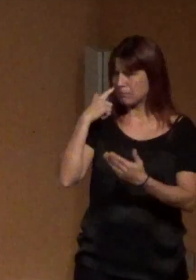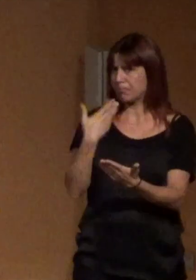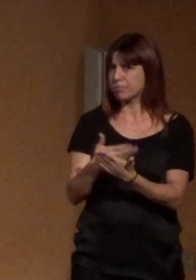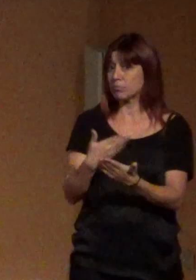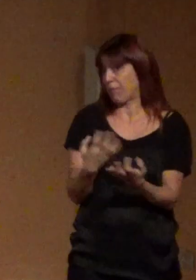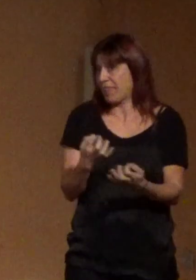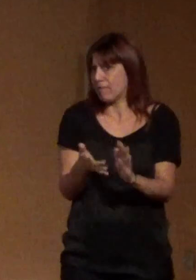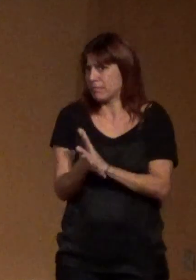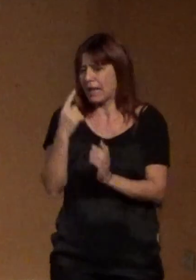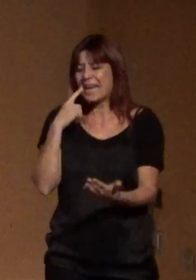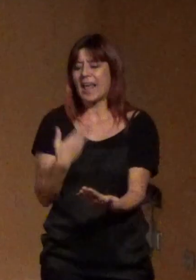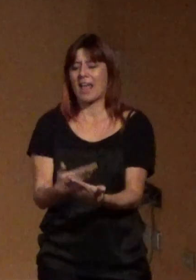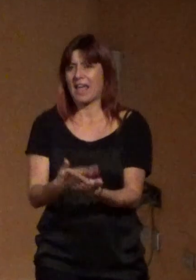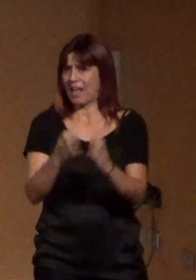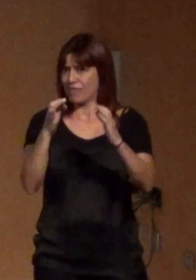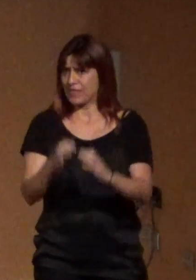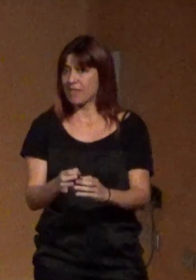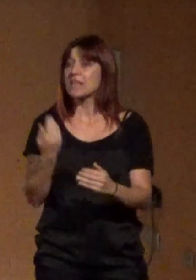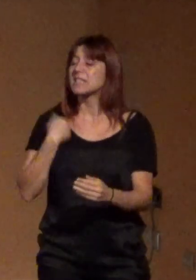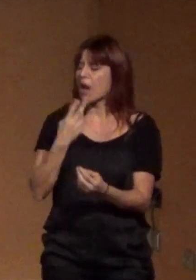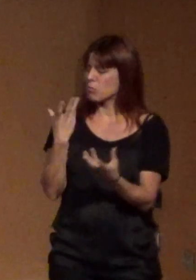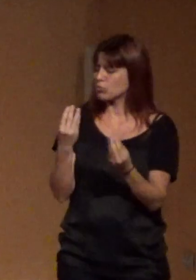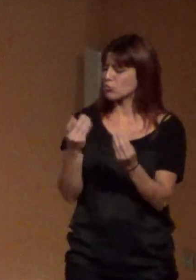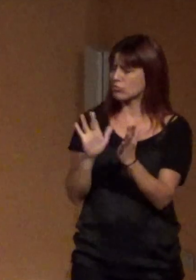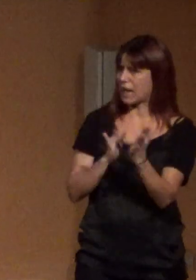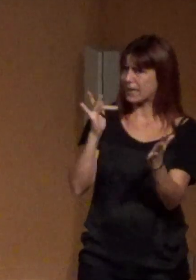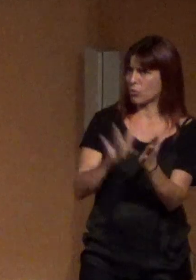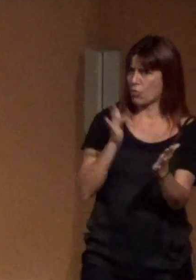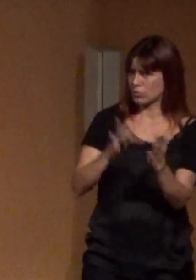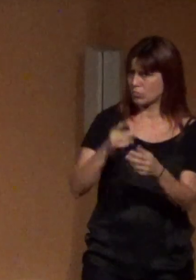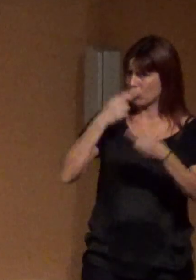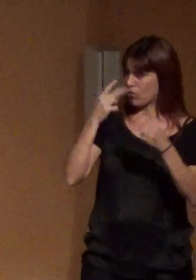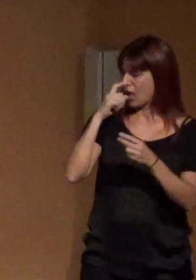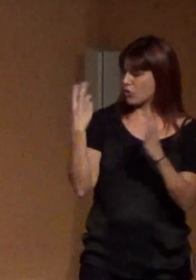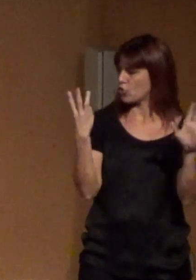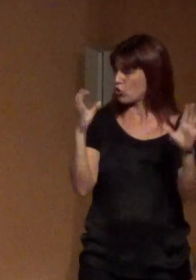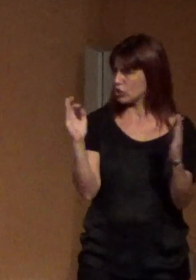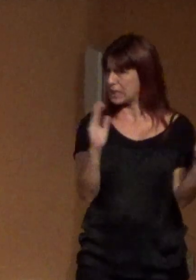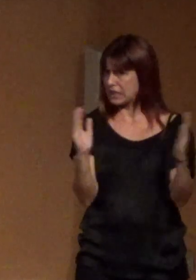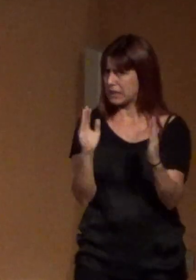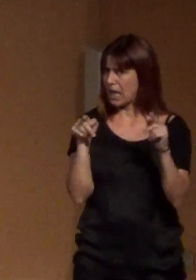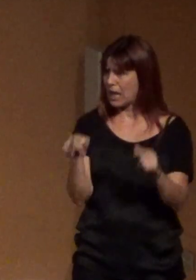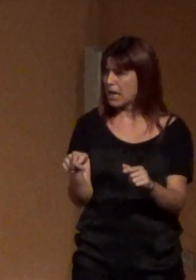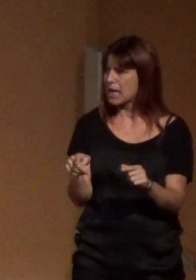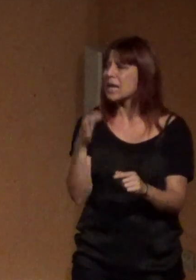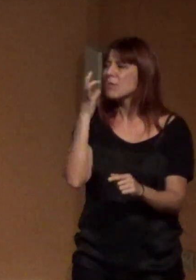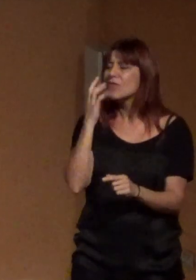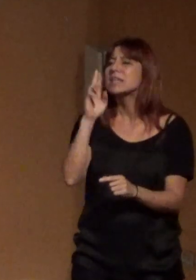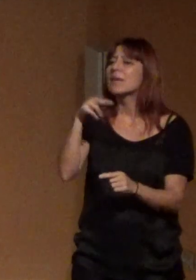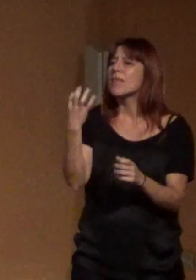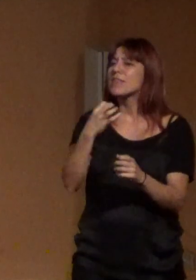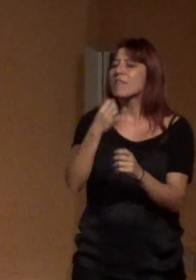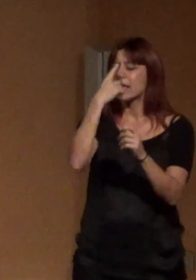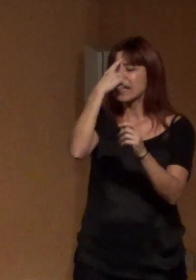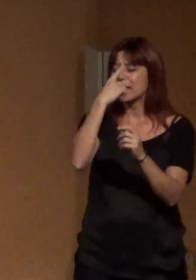evidencia. Hay muchísimas publicaciones desde el año 80 de neuroimagen, de la morfología, con tacto, con resonancia. También de neuroimagen funcional.